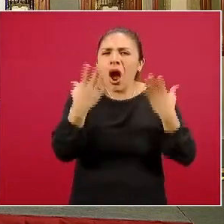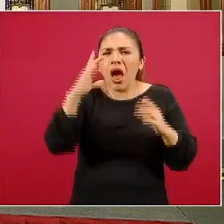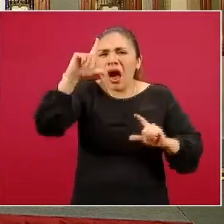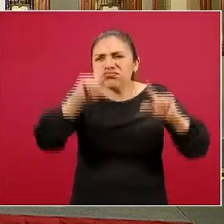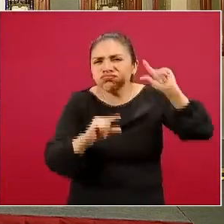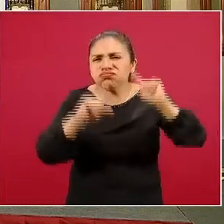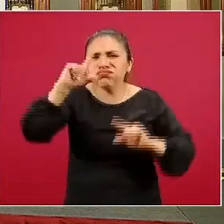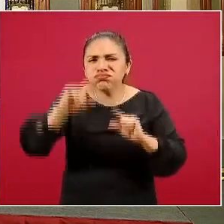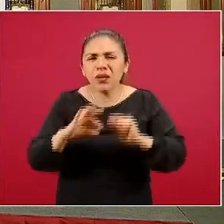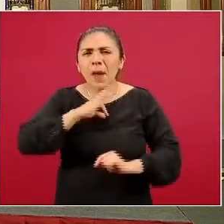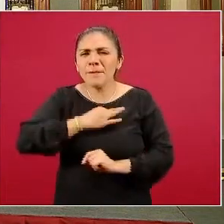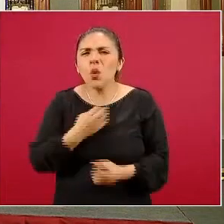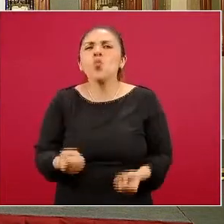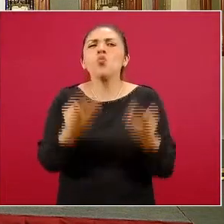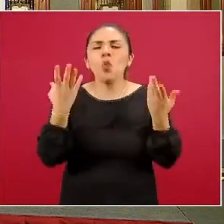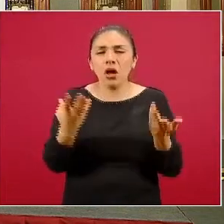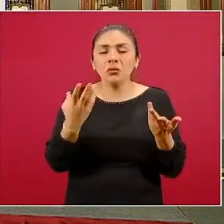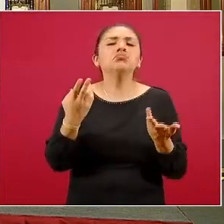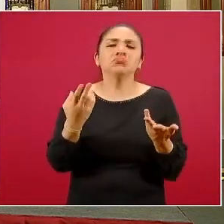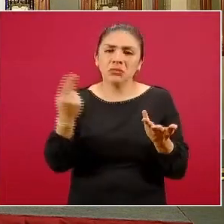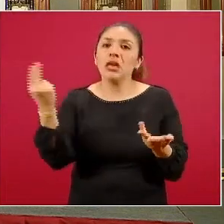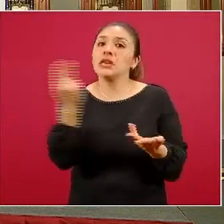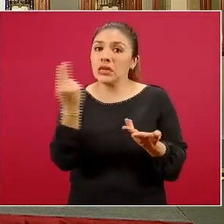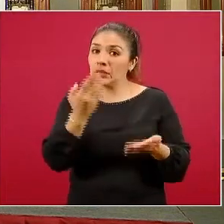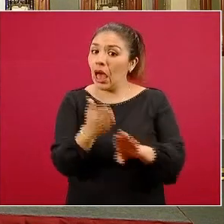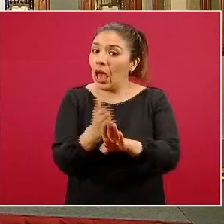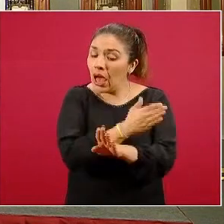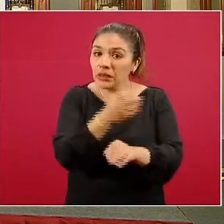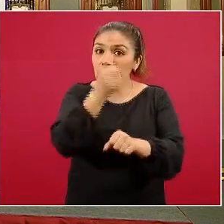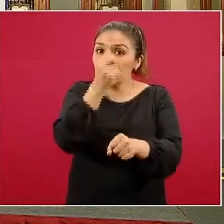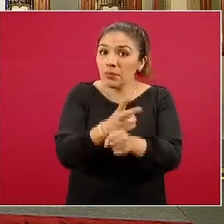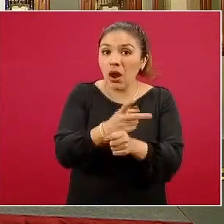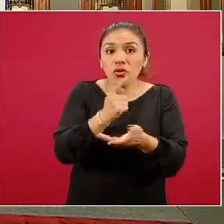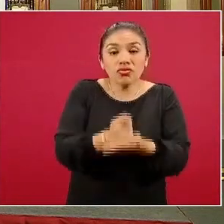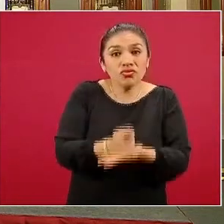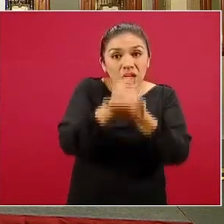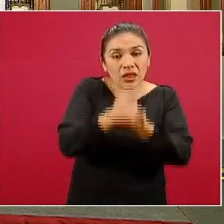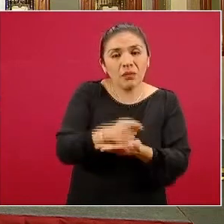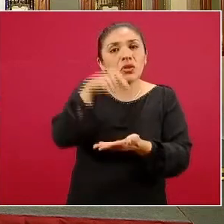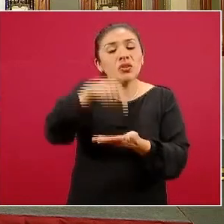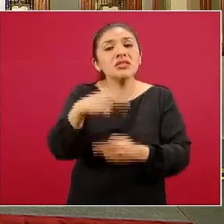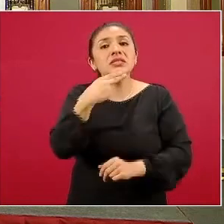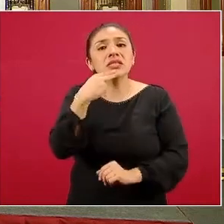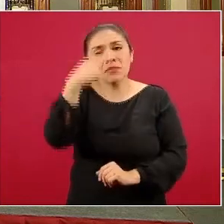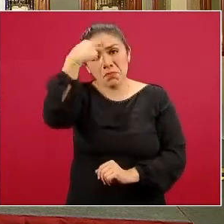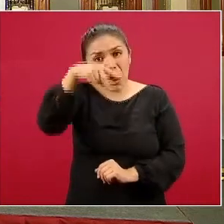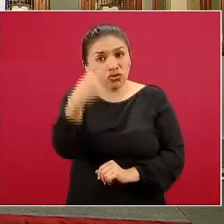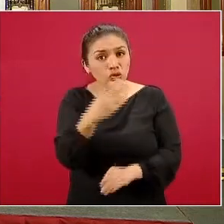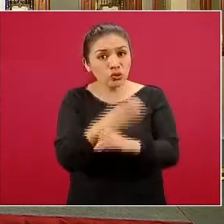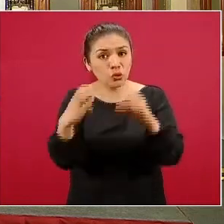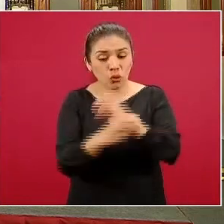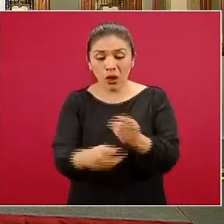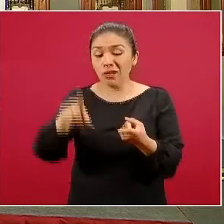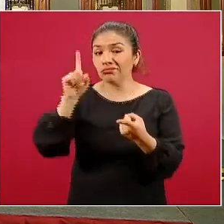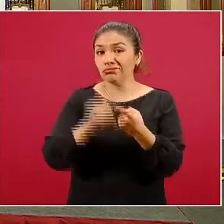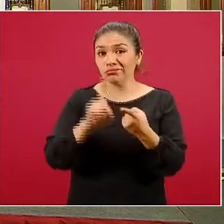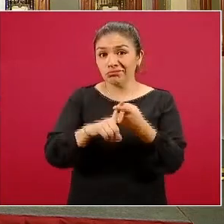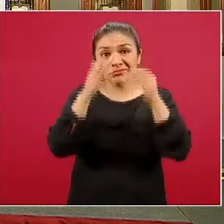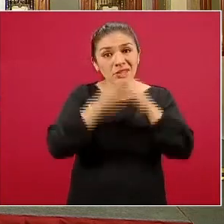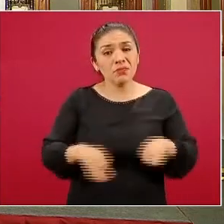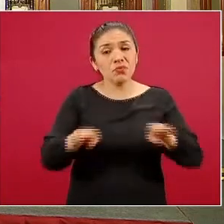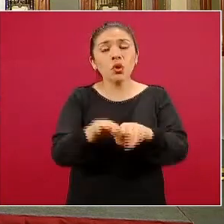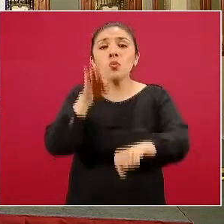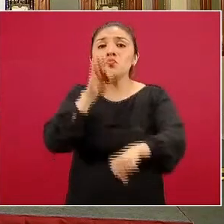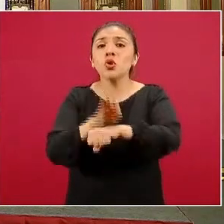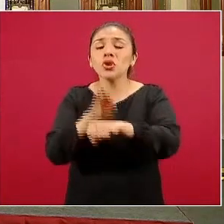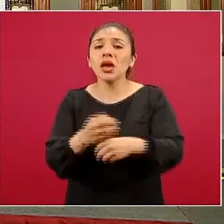carga viral o de los CD4, se requiere iniciar tratamiento, y tiene 2 objetivos. El primero, y uno muy importante, es proteger